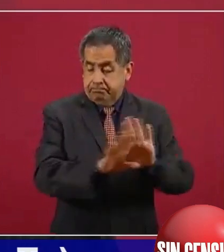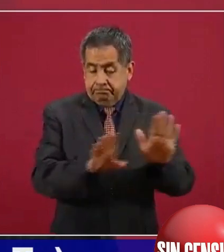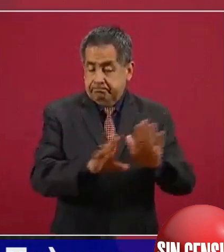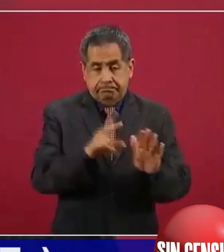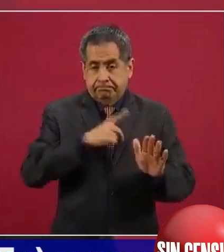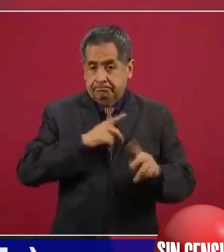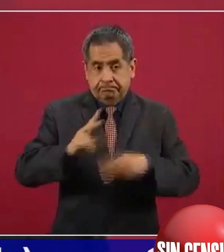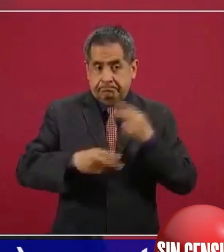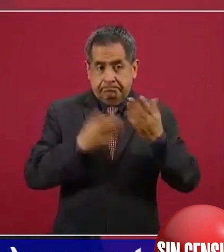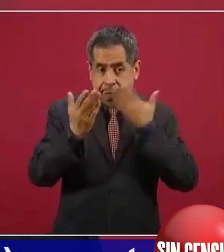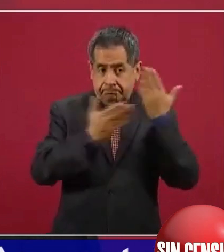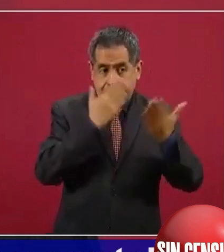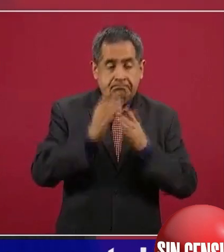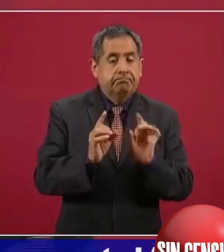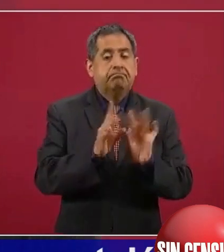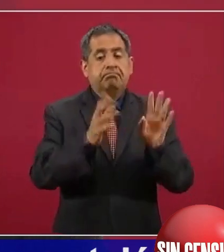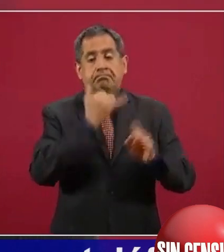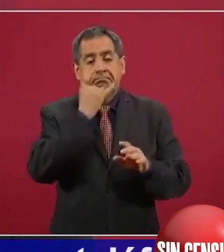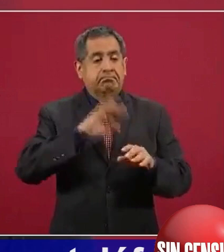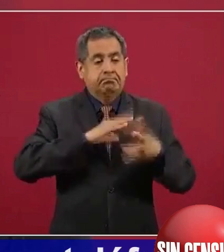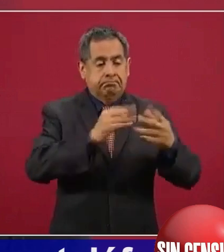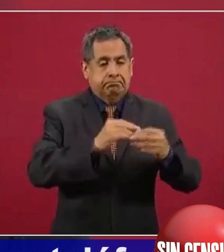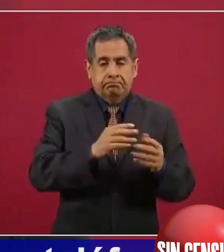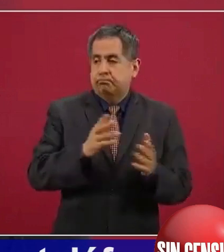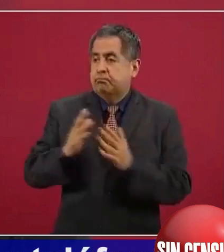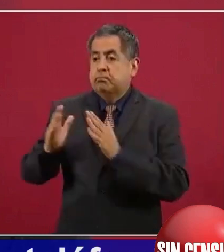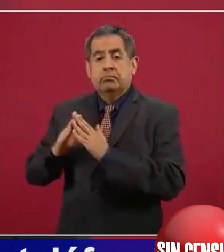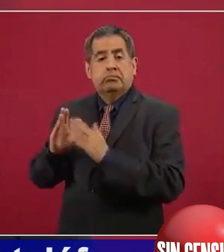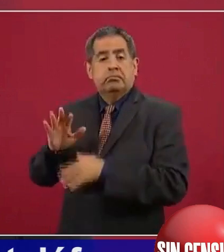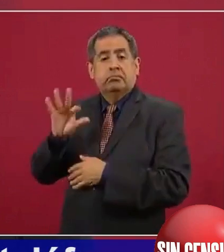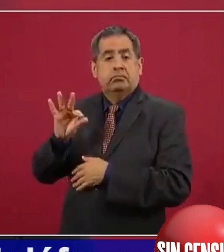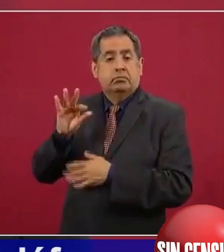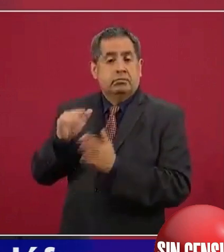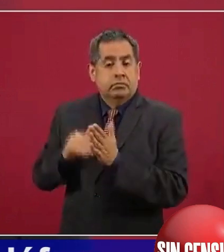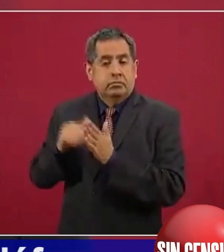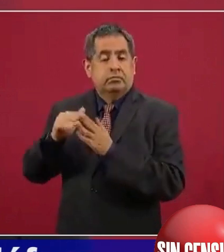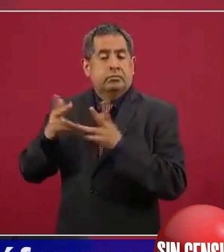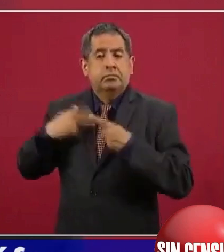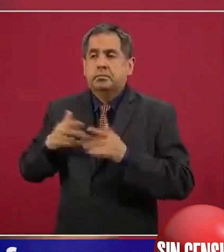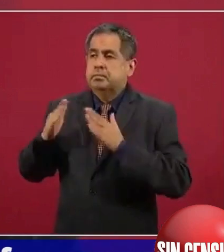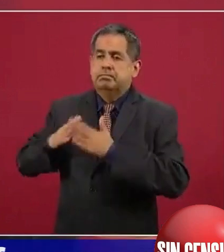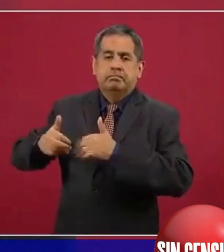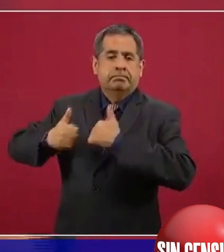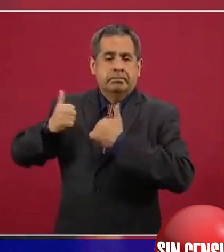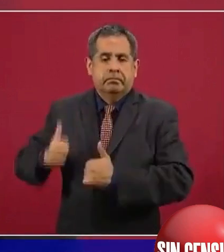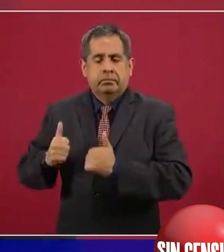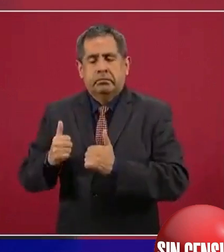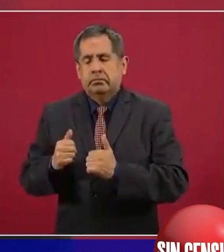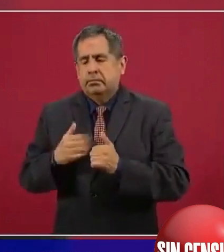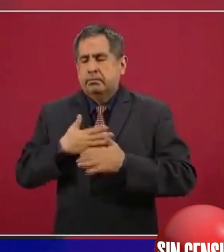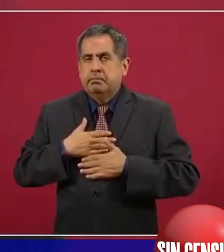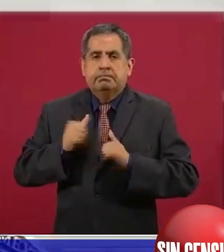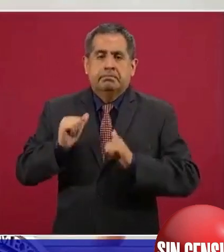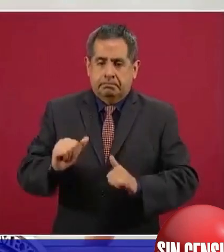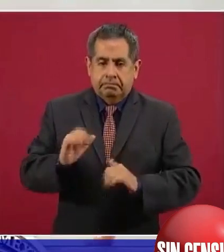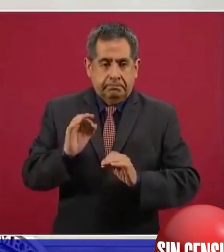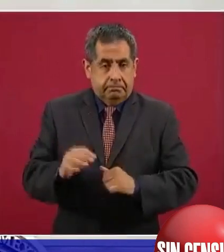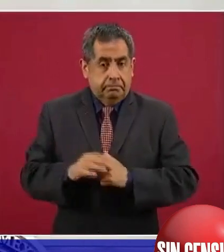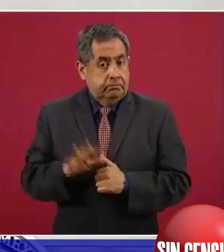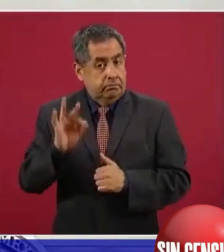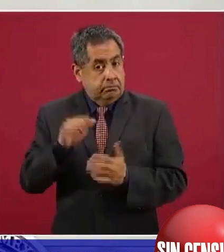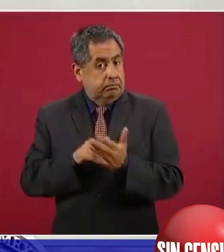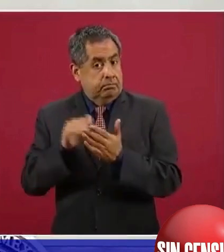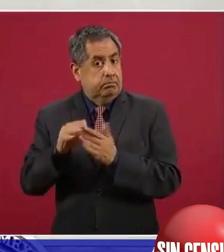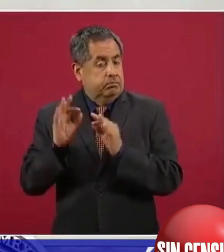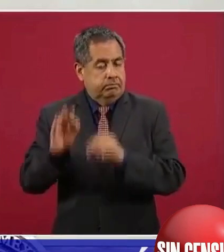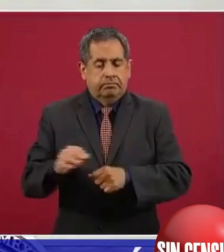temporalmente y que nos permitió tener 40 millones de personas, según hemos estimado, fuera de la circulación pública, 40